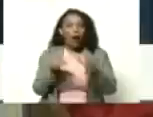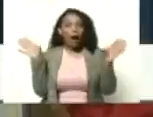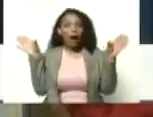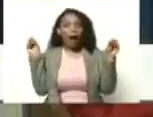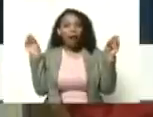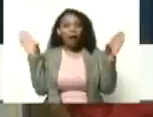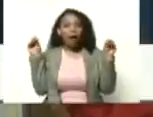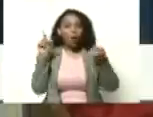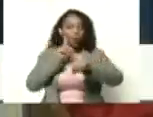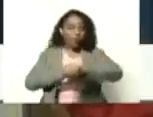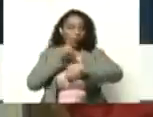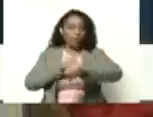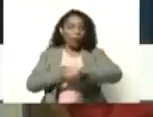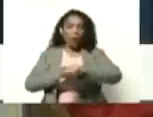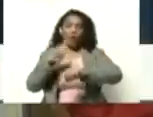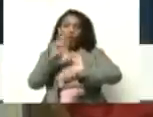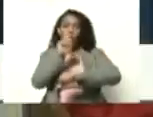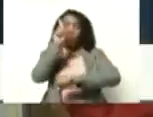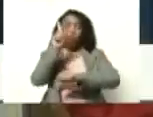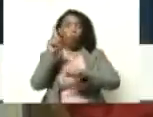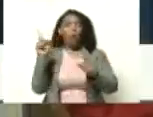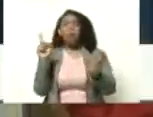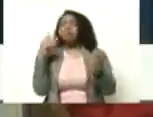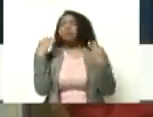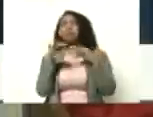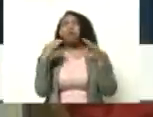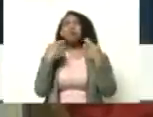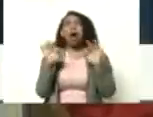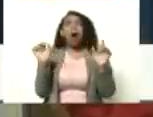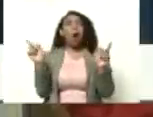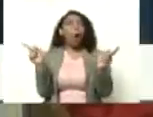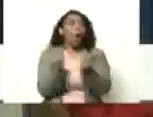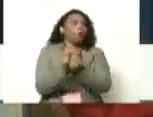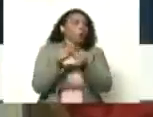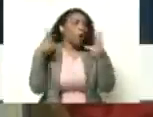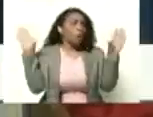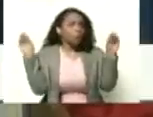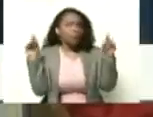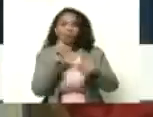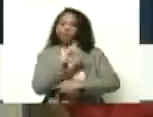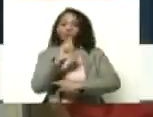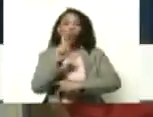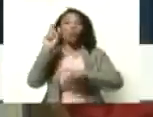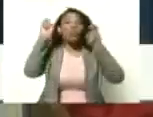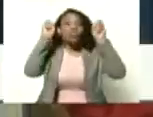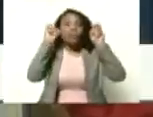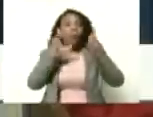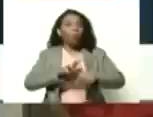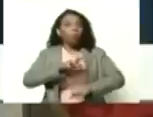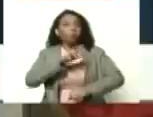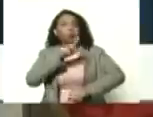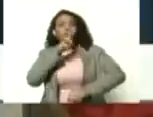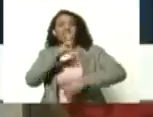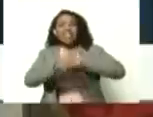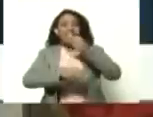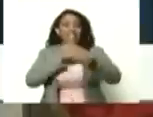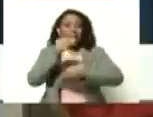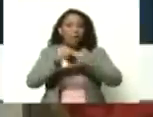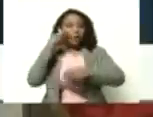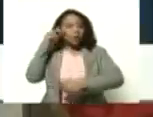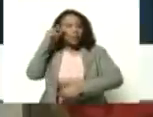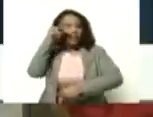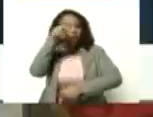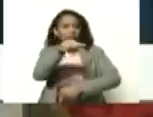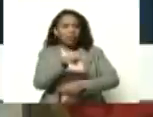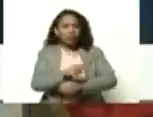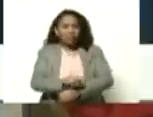la década no es un simple cangrejo porque estamos hablando de un hecho punible aterrador con visos